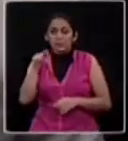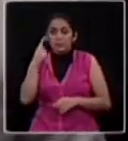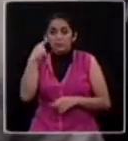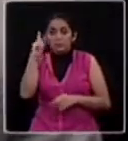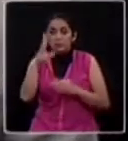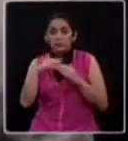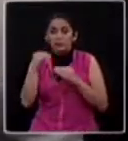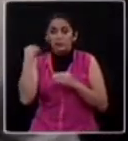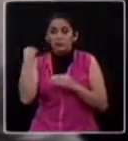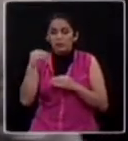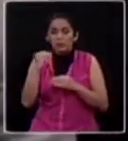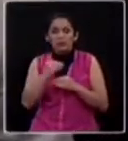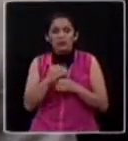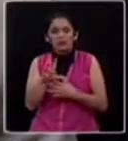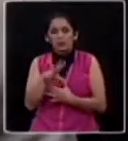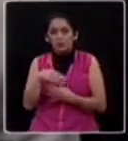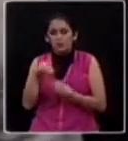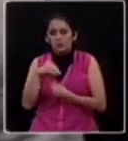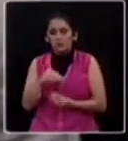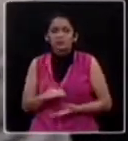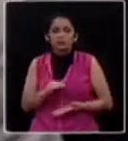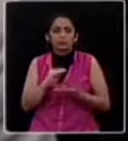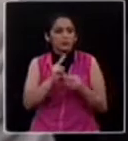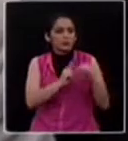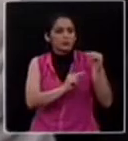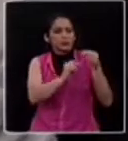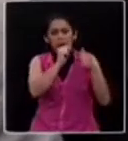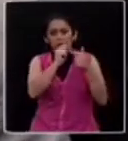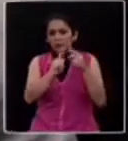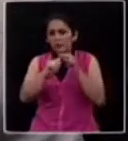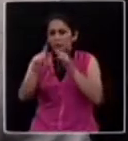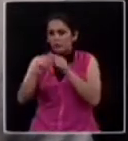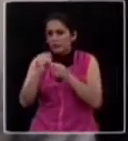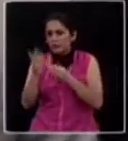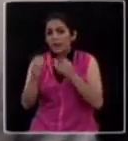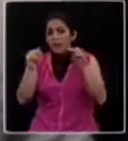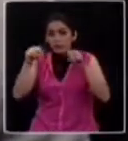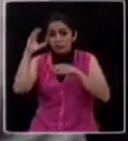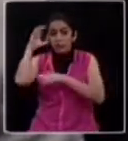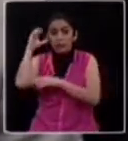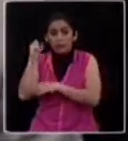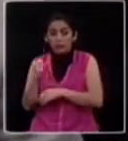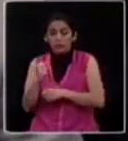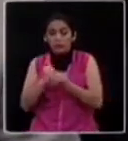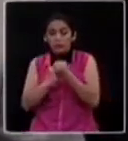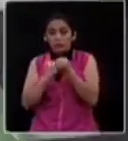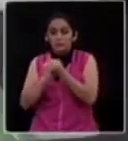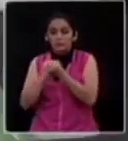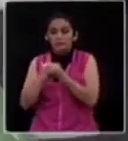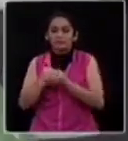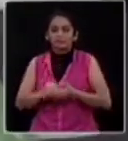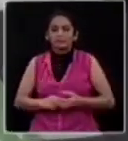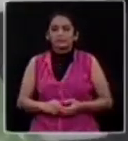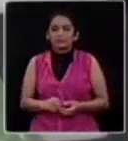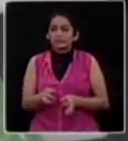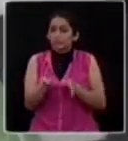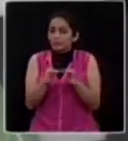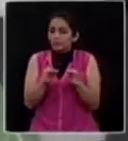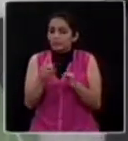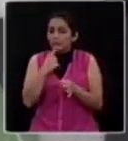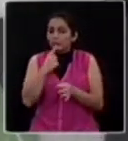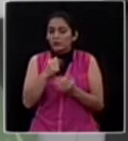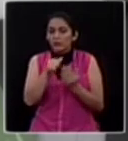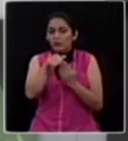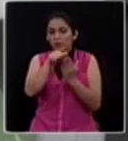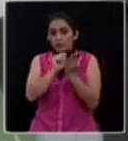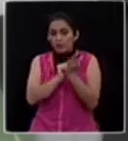nivel nacional. Mucho de esa inversión está proyectada para acá, para la ciudad de Cuenca, más de lo que acabamos ahora de inaugurar. Reiteró que el sistema de